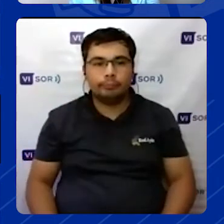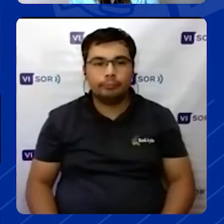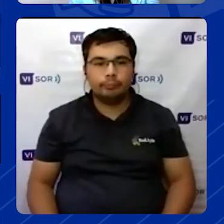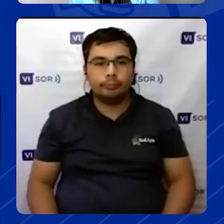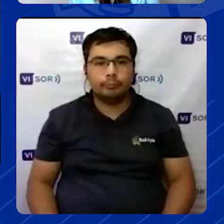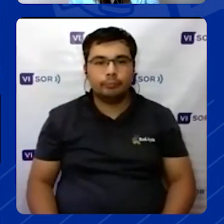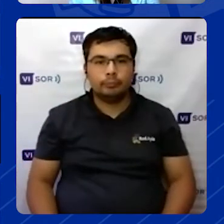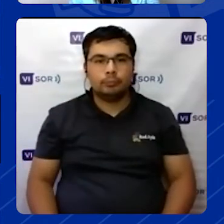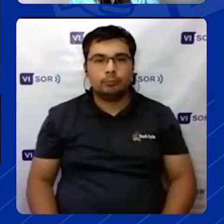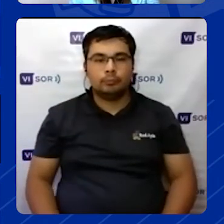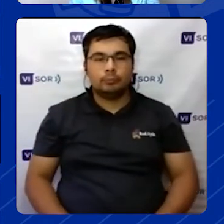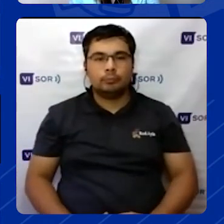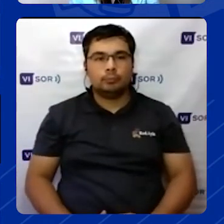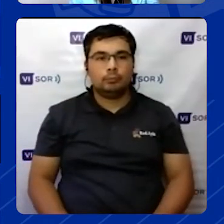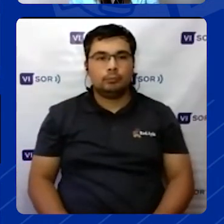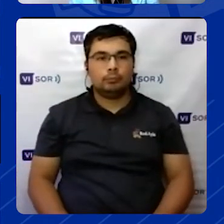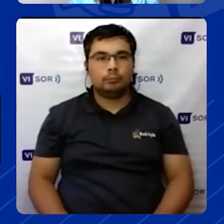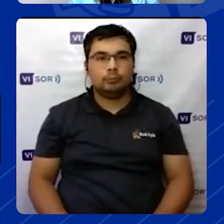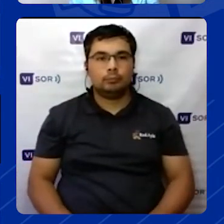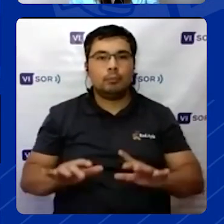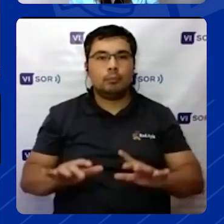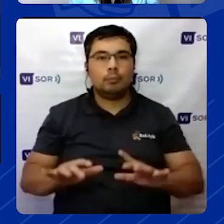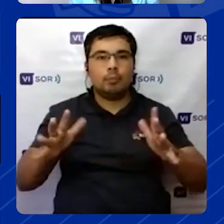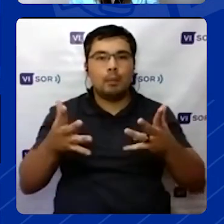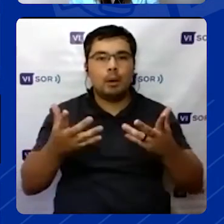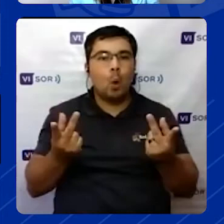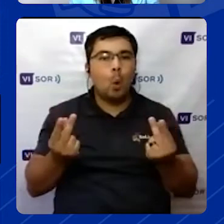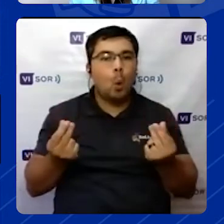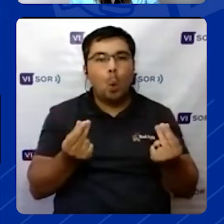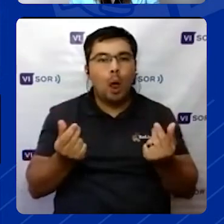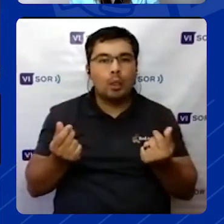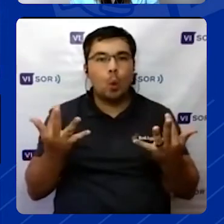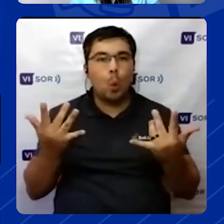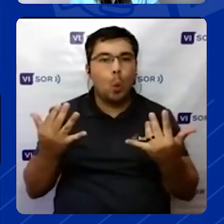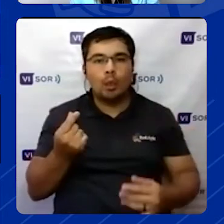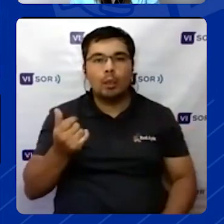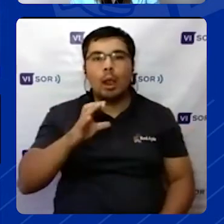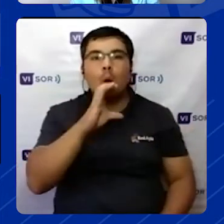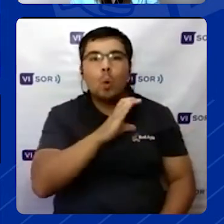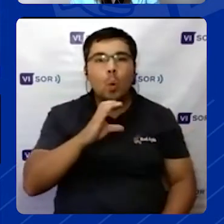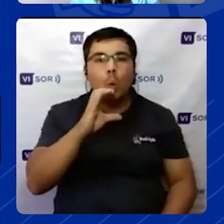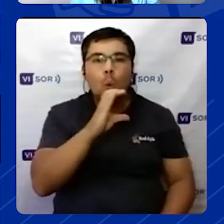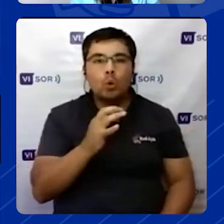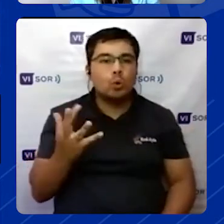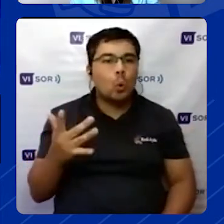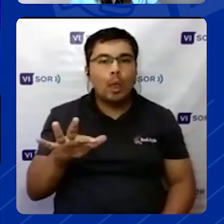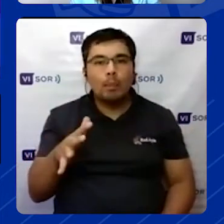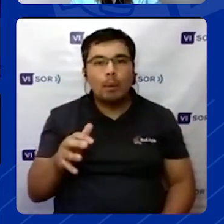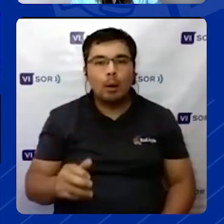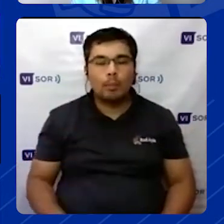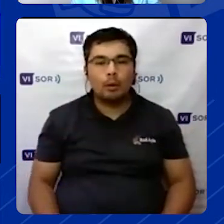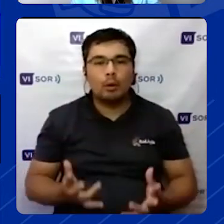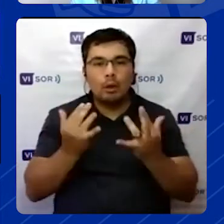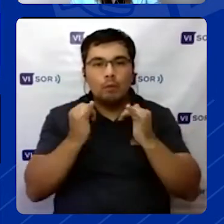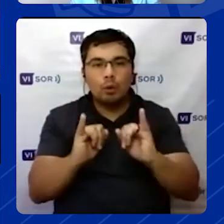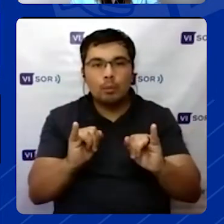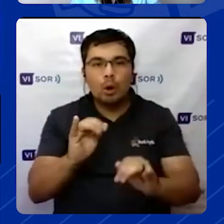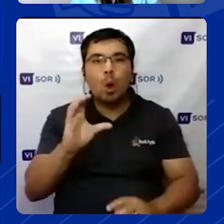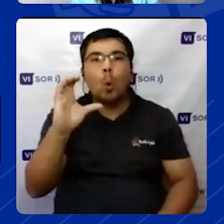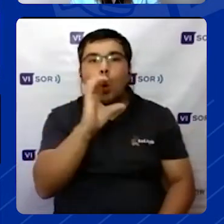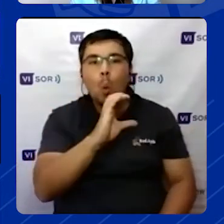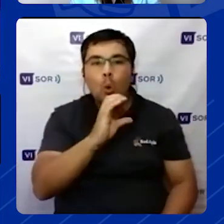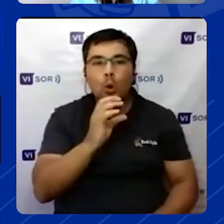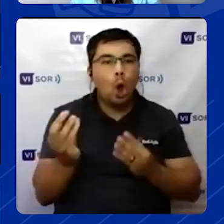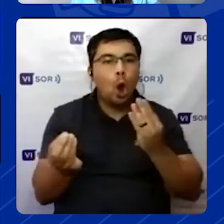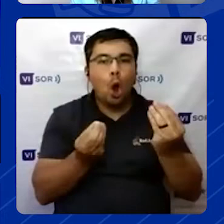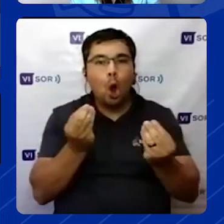Un poco que cuánto cuesta el curso, dónde pueden buscar más información acerca del curso, si puedes, cómo uno se inscribe en este